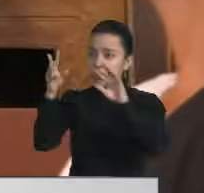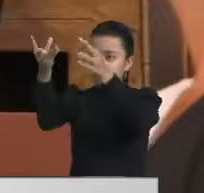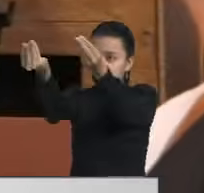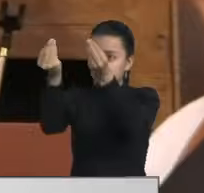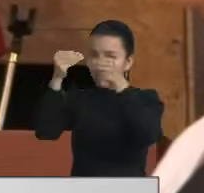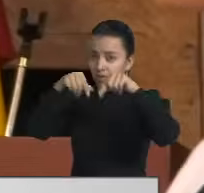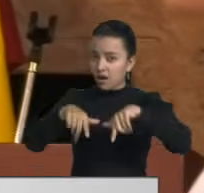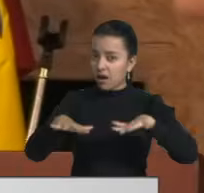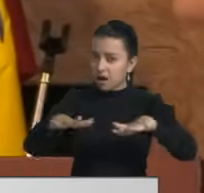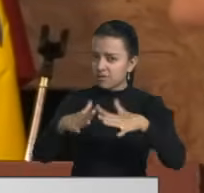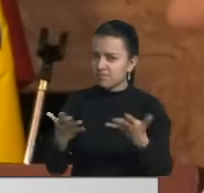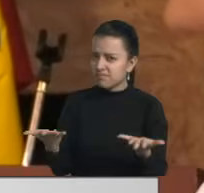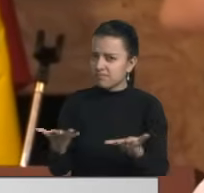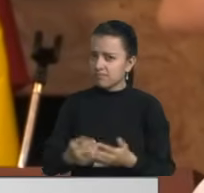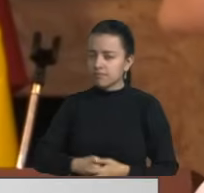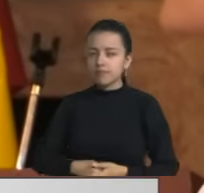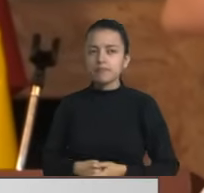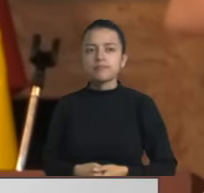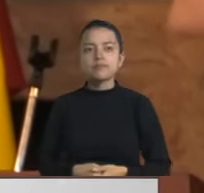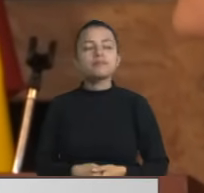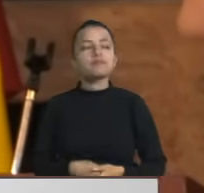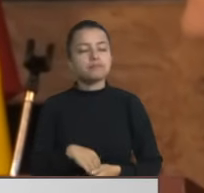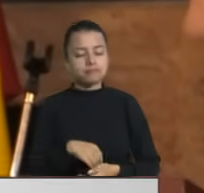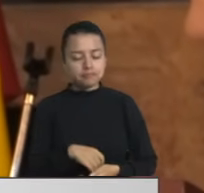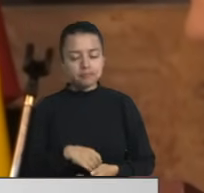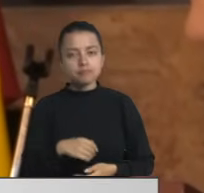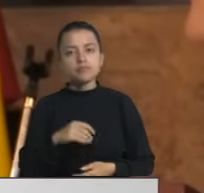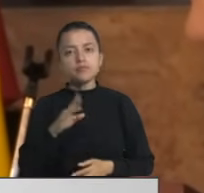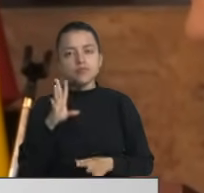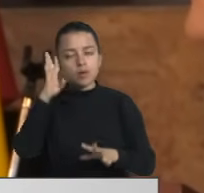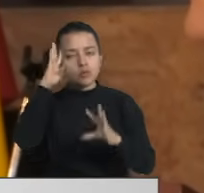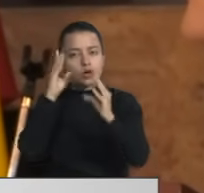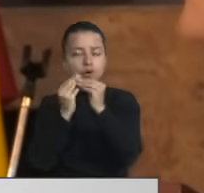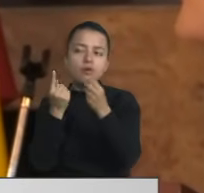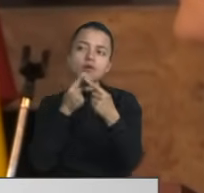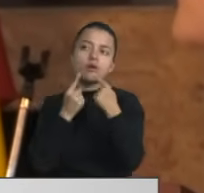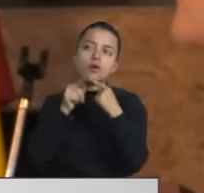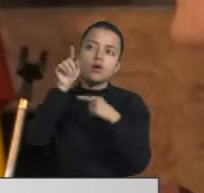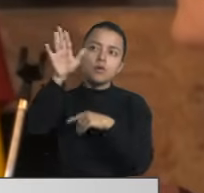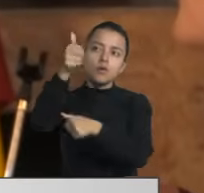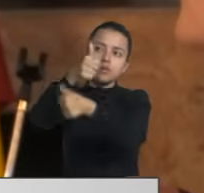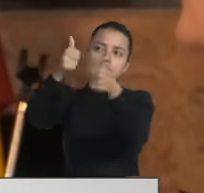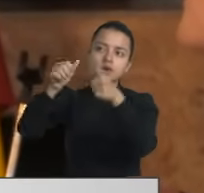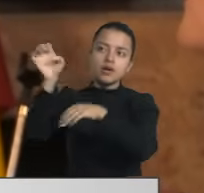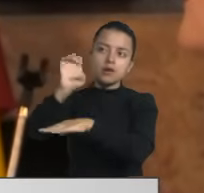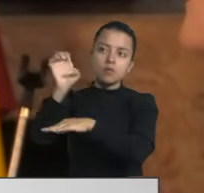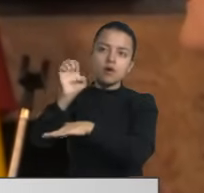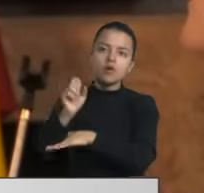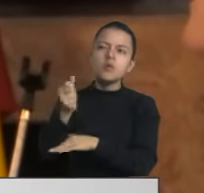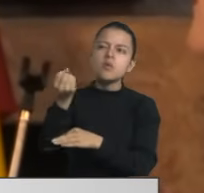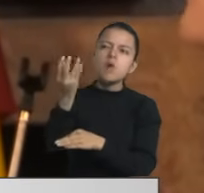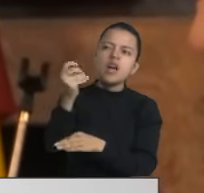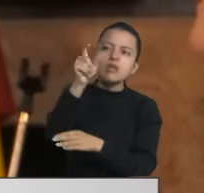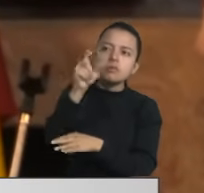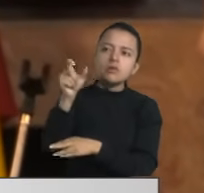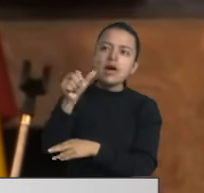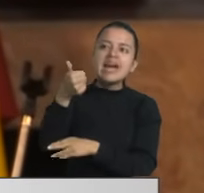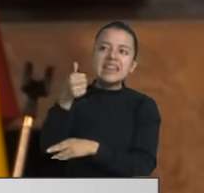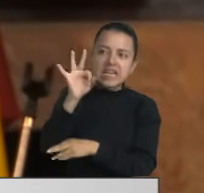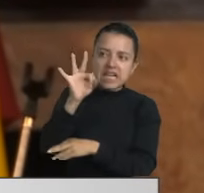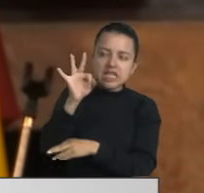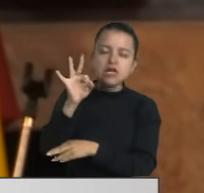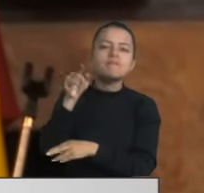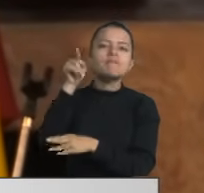Pues mire, hemos convenido con las autoridades del Ecuador que habrá una repatriación de 13 compatriotas que